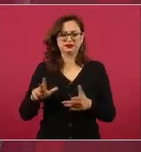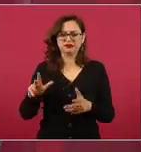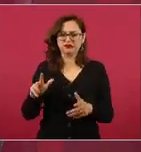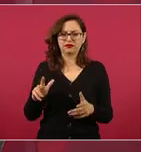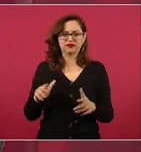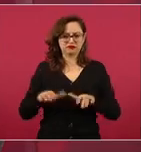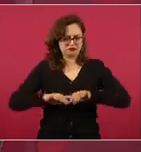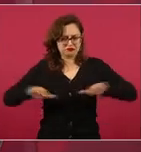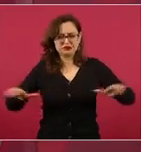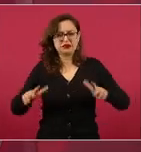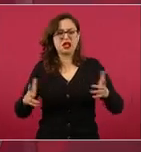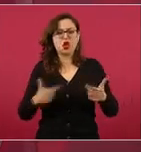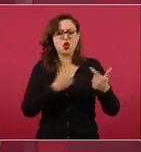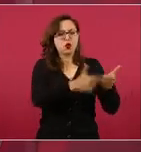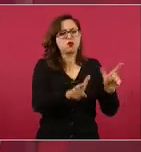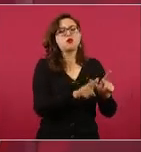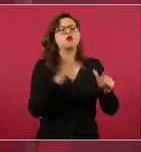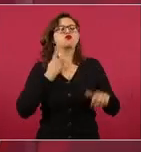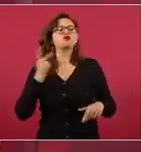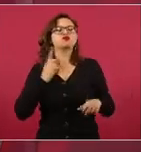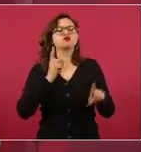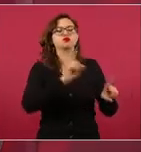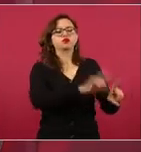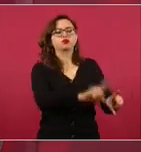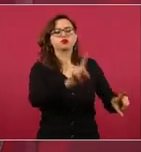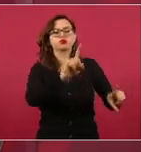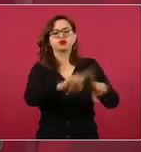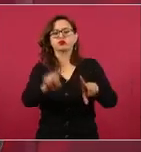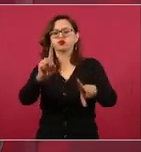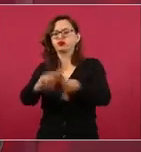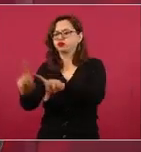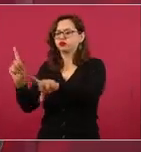para ser parejo, para no tomar